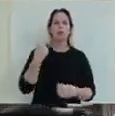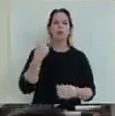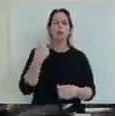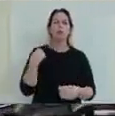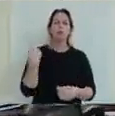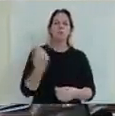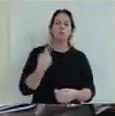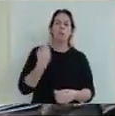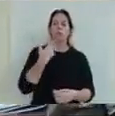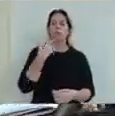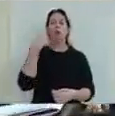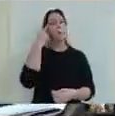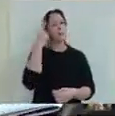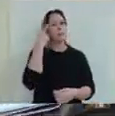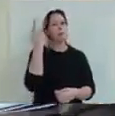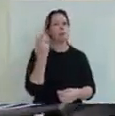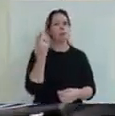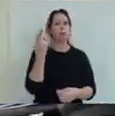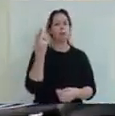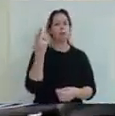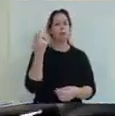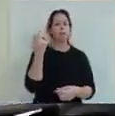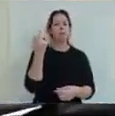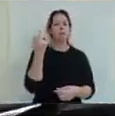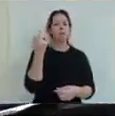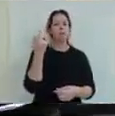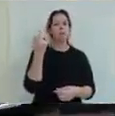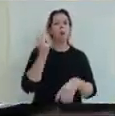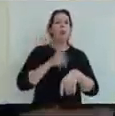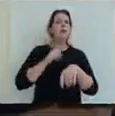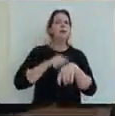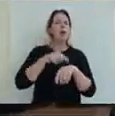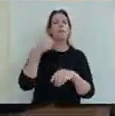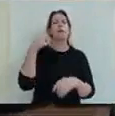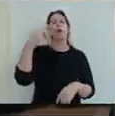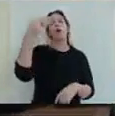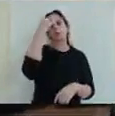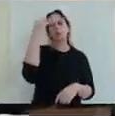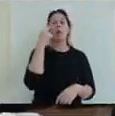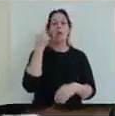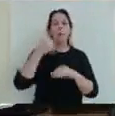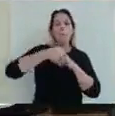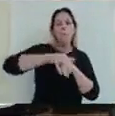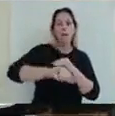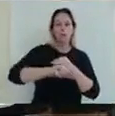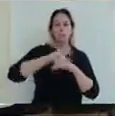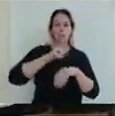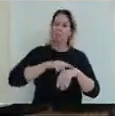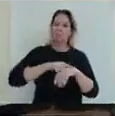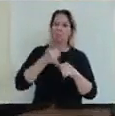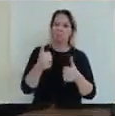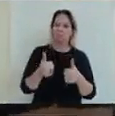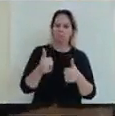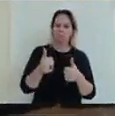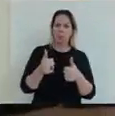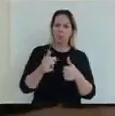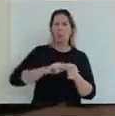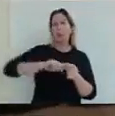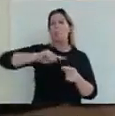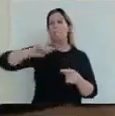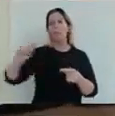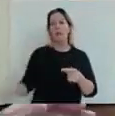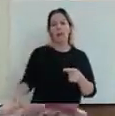consideramos un plazo más que considerable, 15 días, para mandar al Ejecutivo dicho